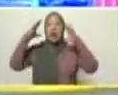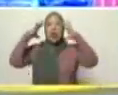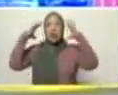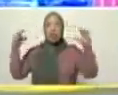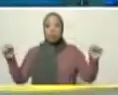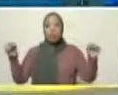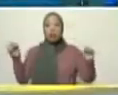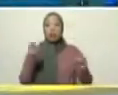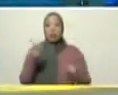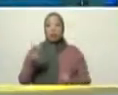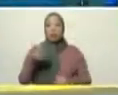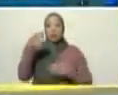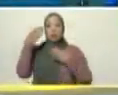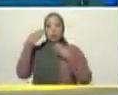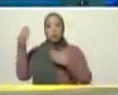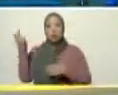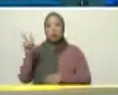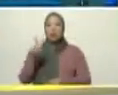embajadoras,